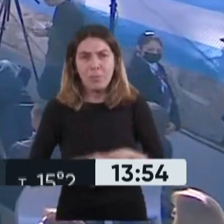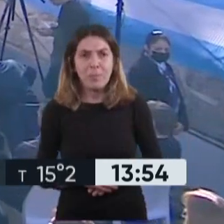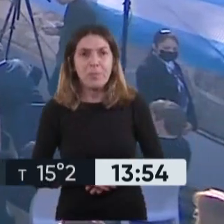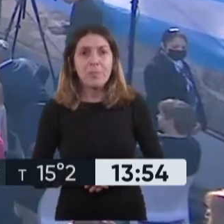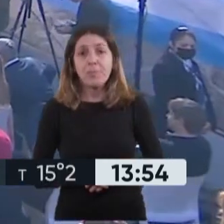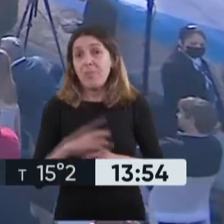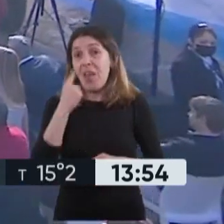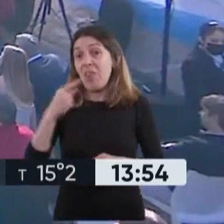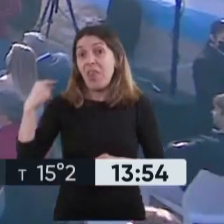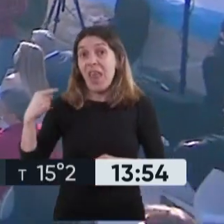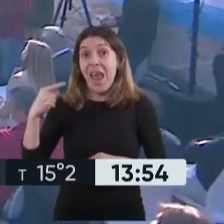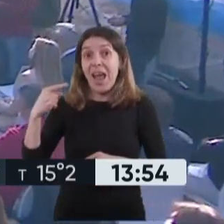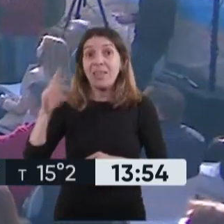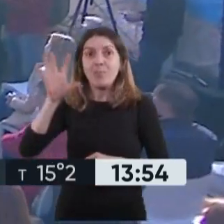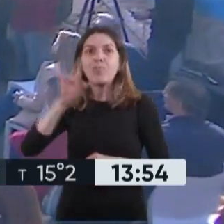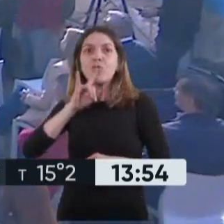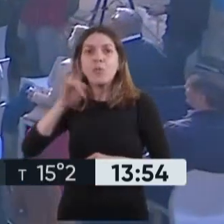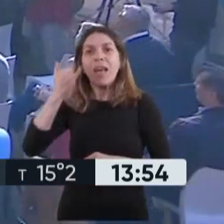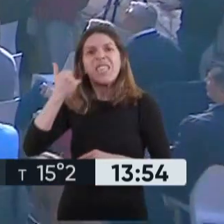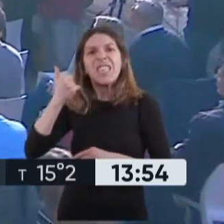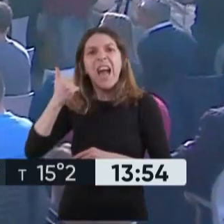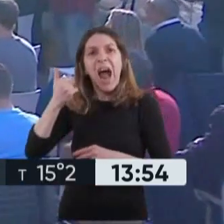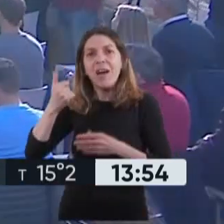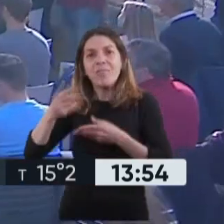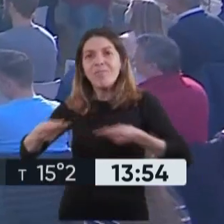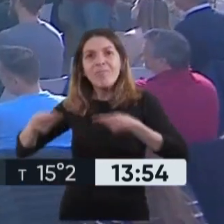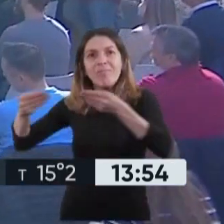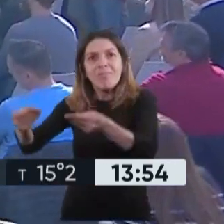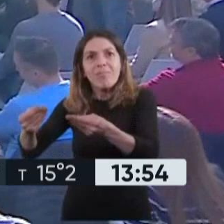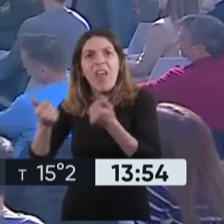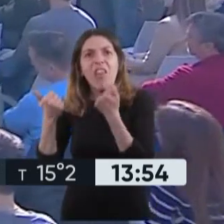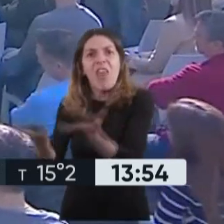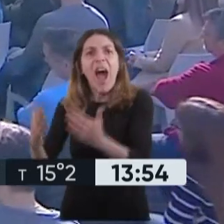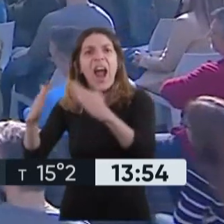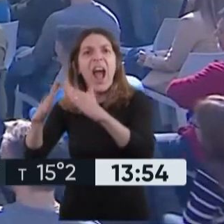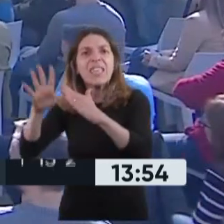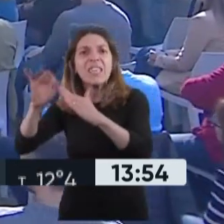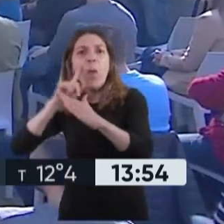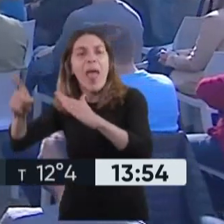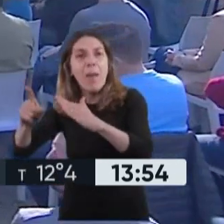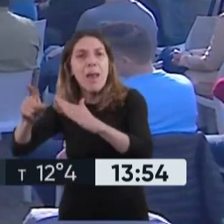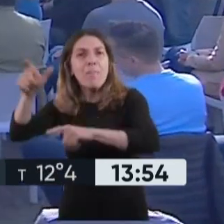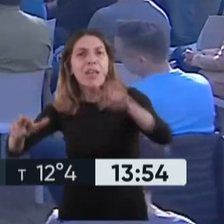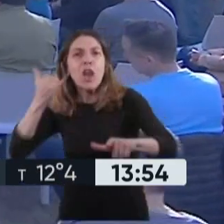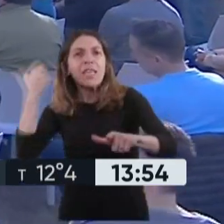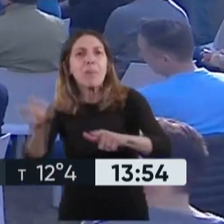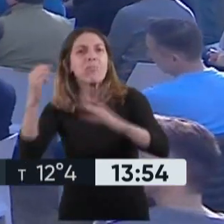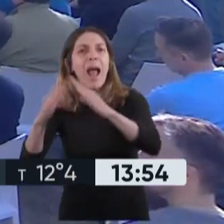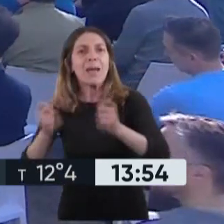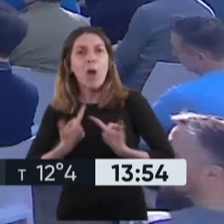hace unos días en tucumán entregamos la casa número 50.000 y la verdad lo celebramos mucho y ver la cara